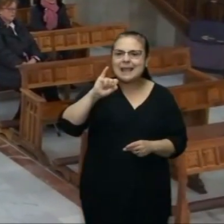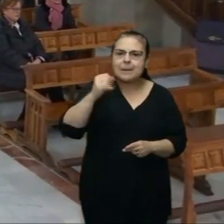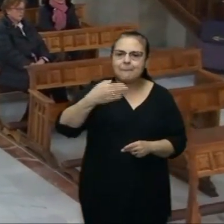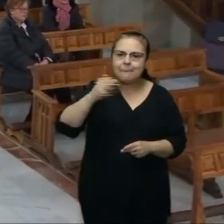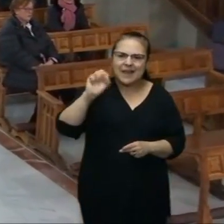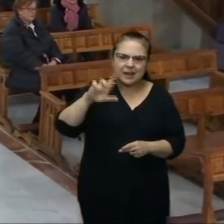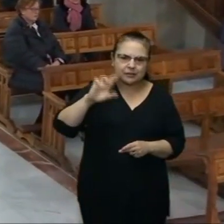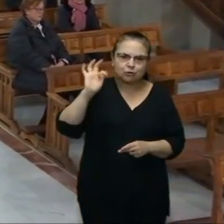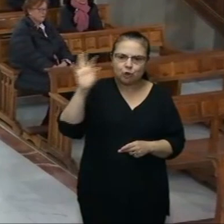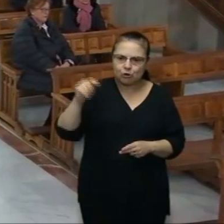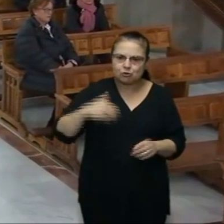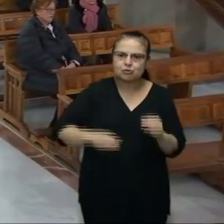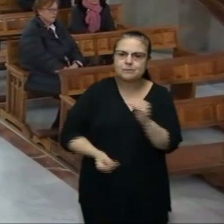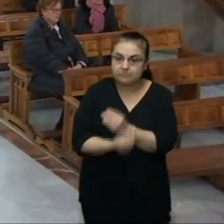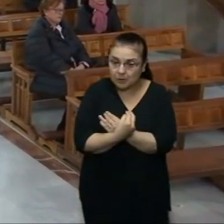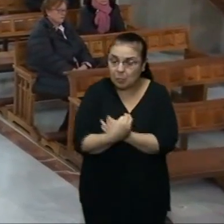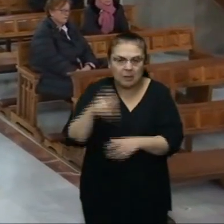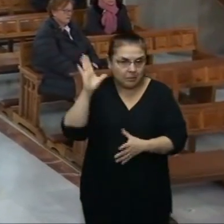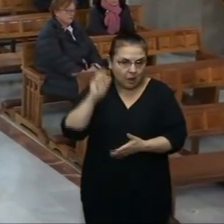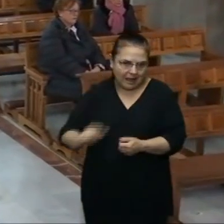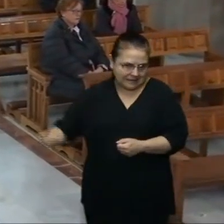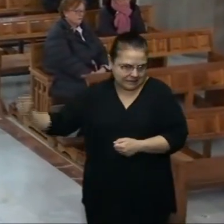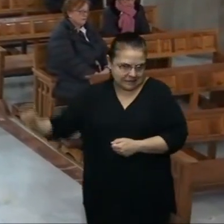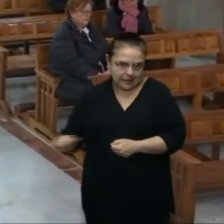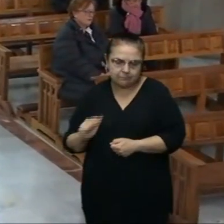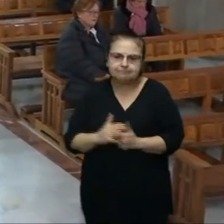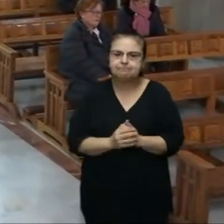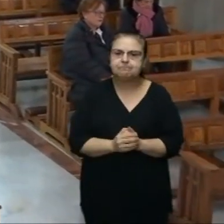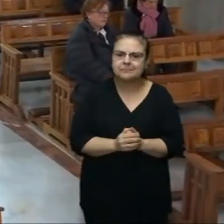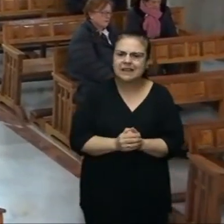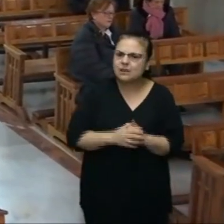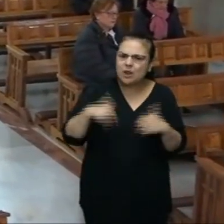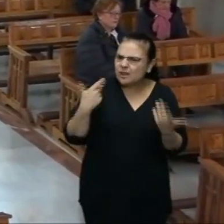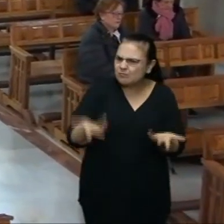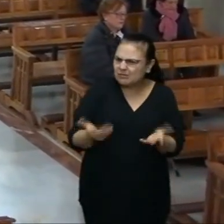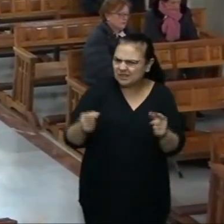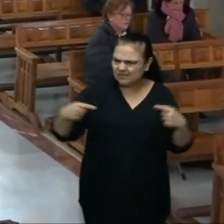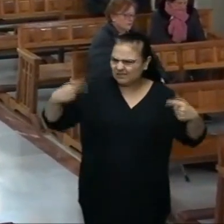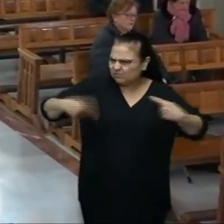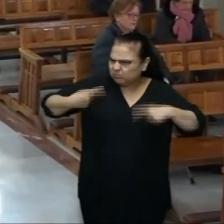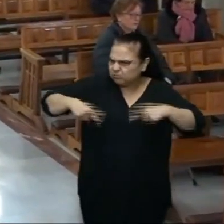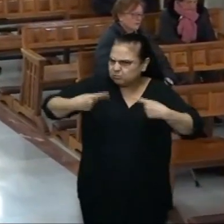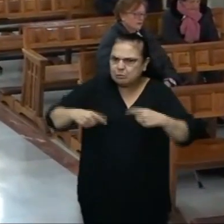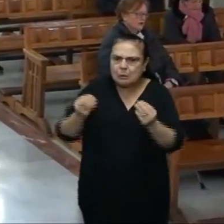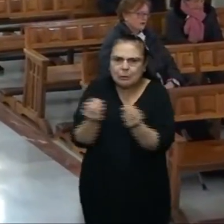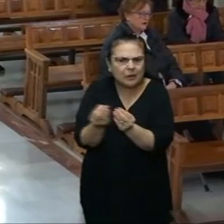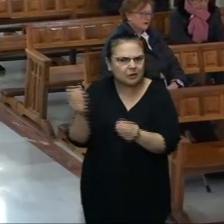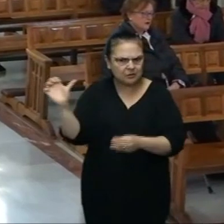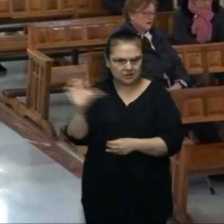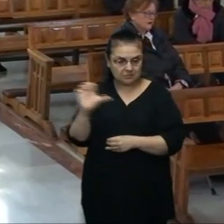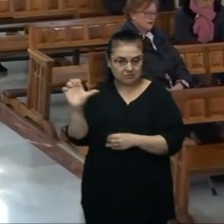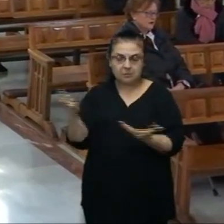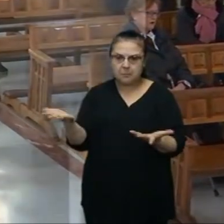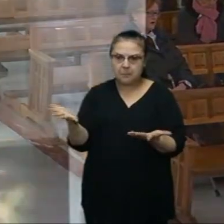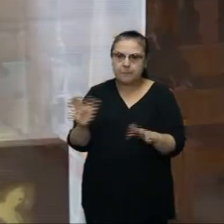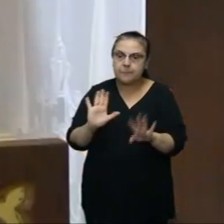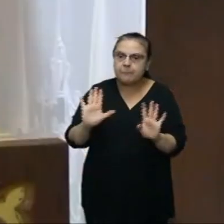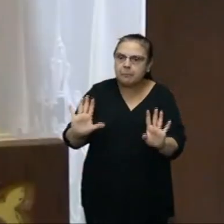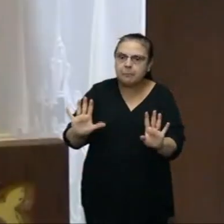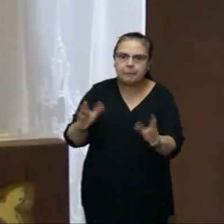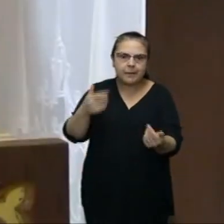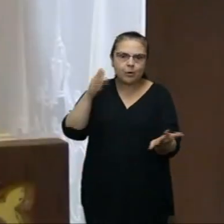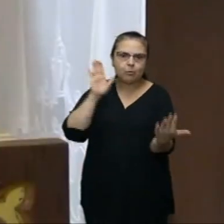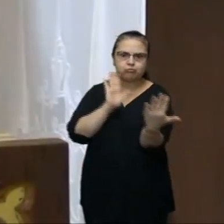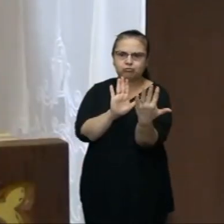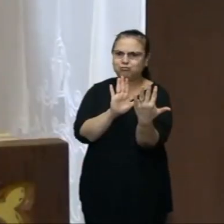Cirene, Alejandría, Cilicia y Asia, se pusieron a discutir con Esteban, pero no lograban